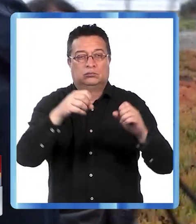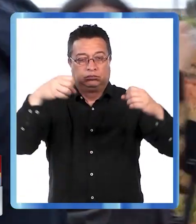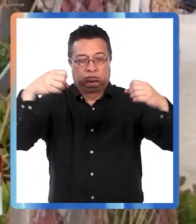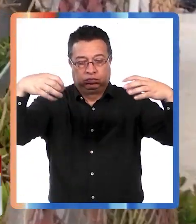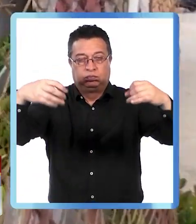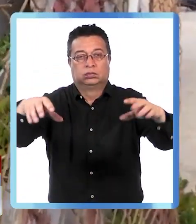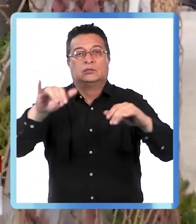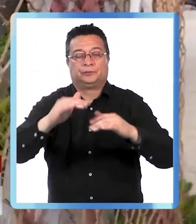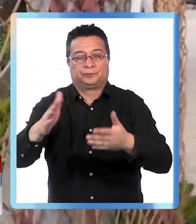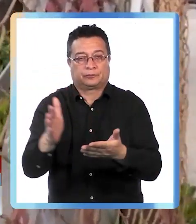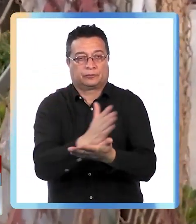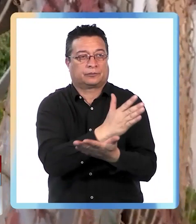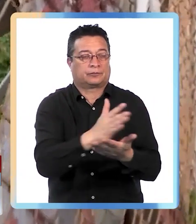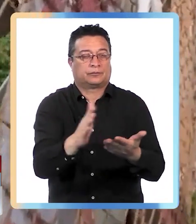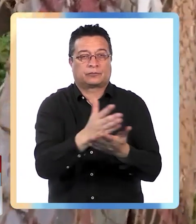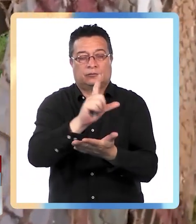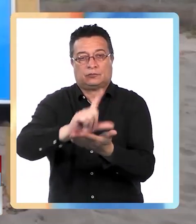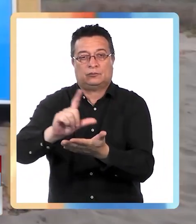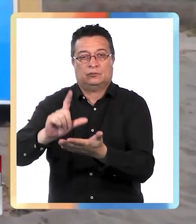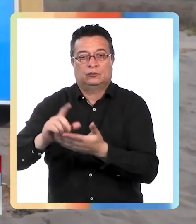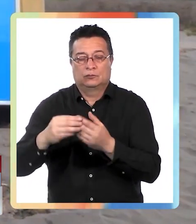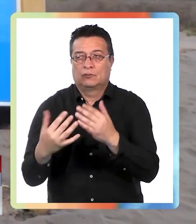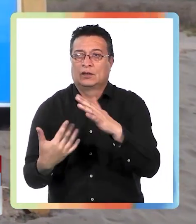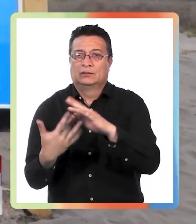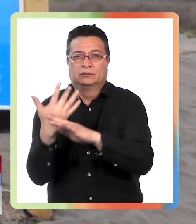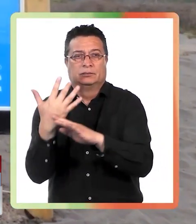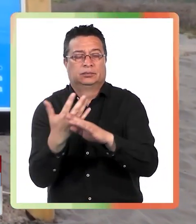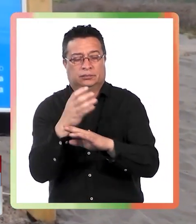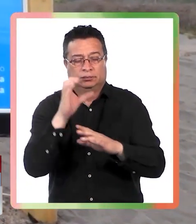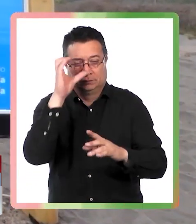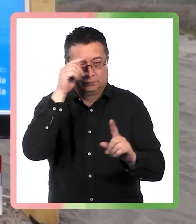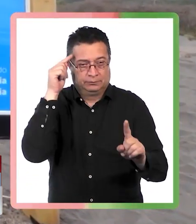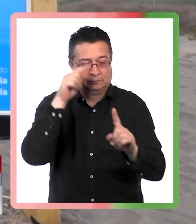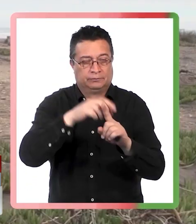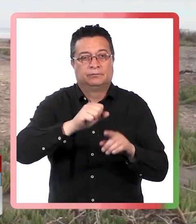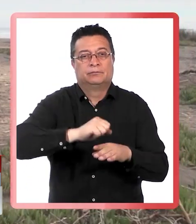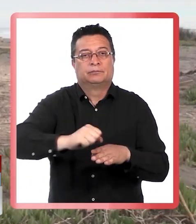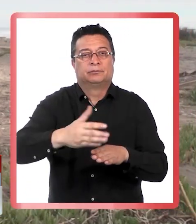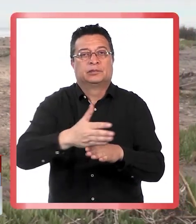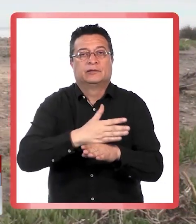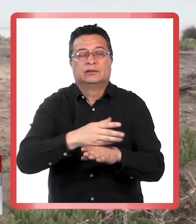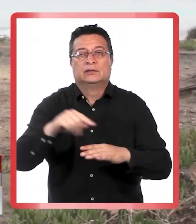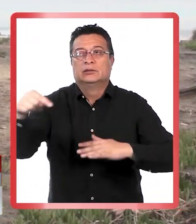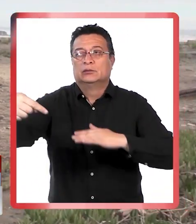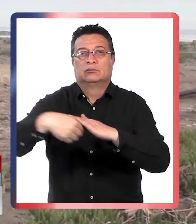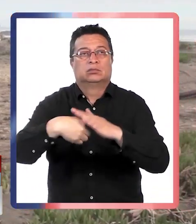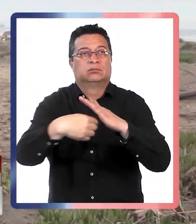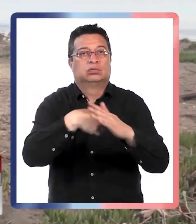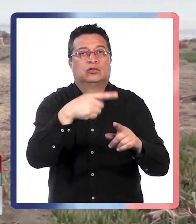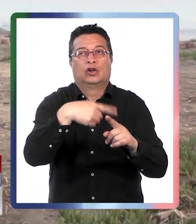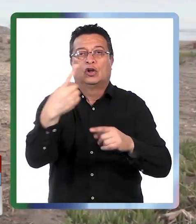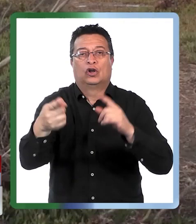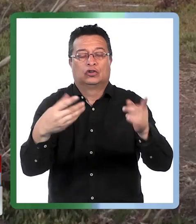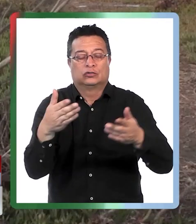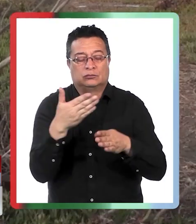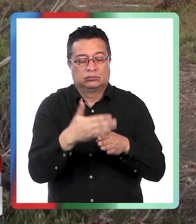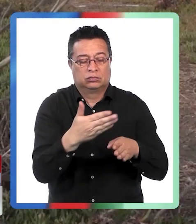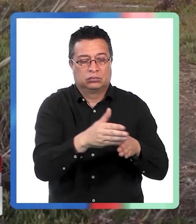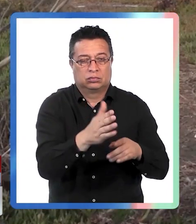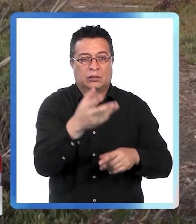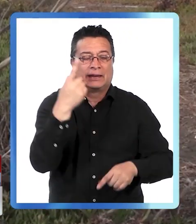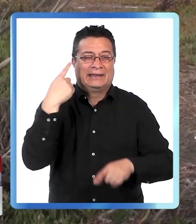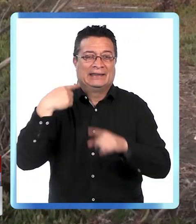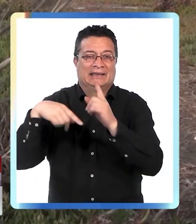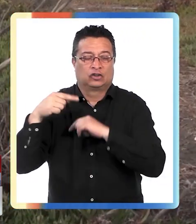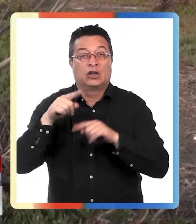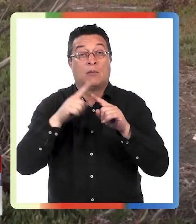el despeje de los sectores con alta vegetación, buscando prevenir la intervención de terceros sobre los vestigios históricos. Es por